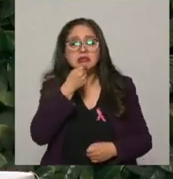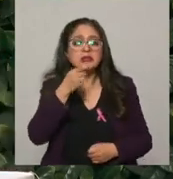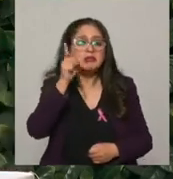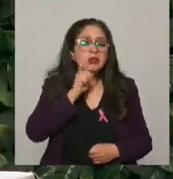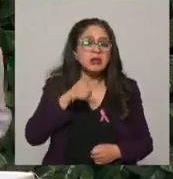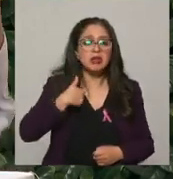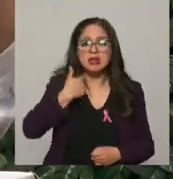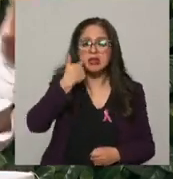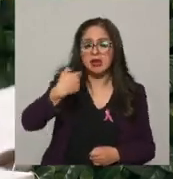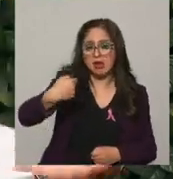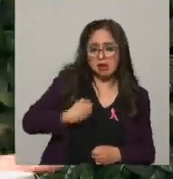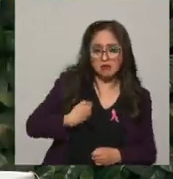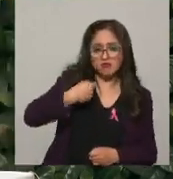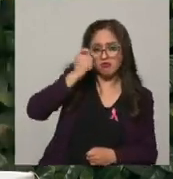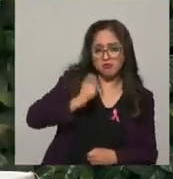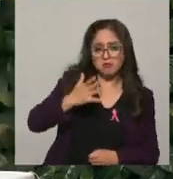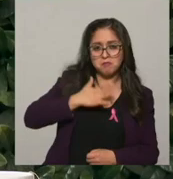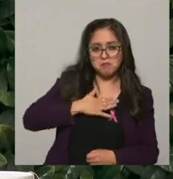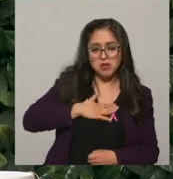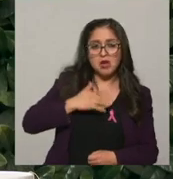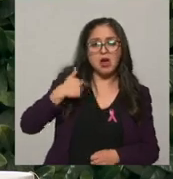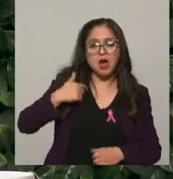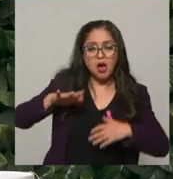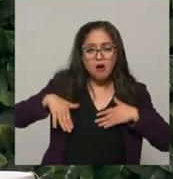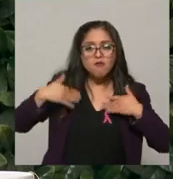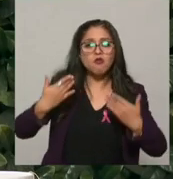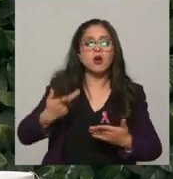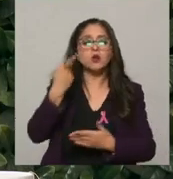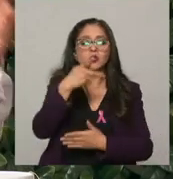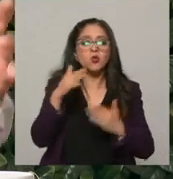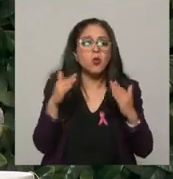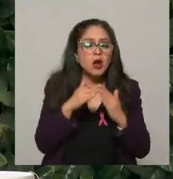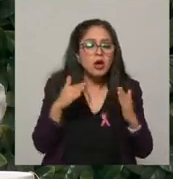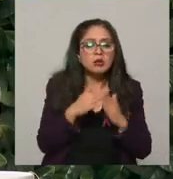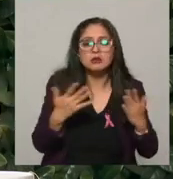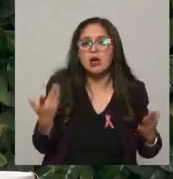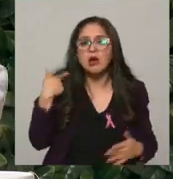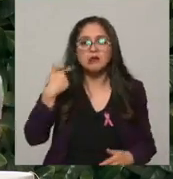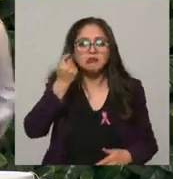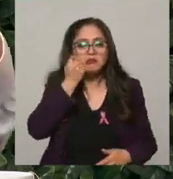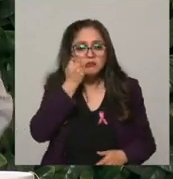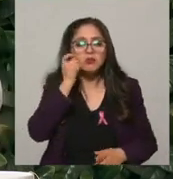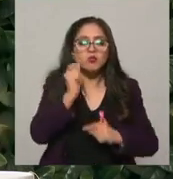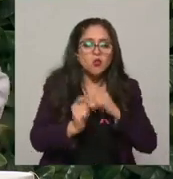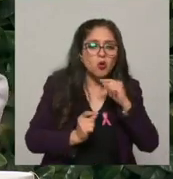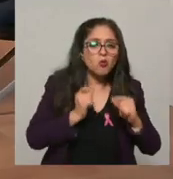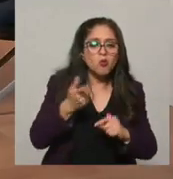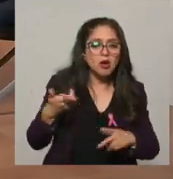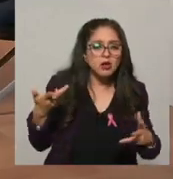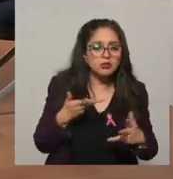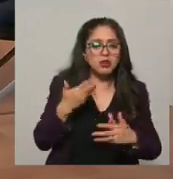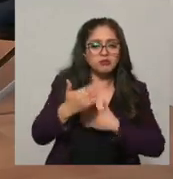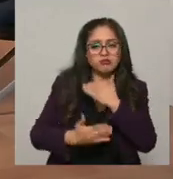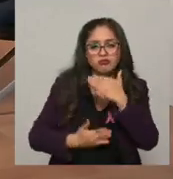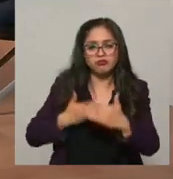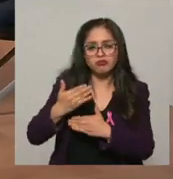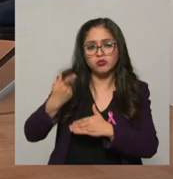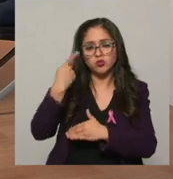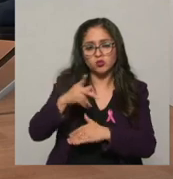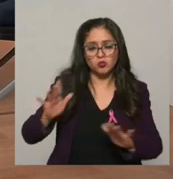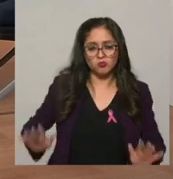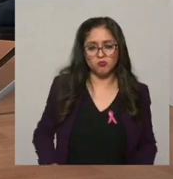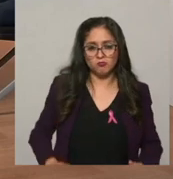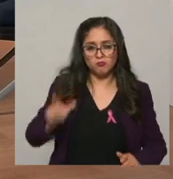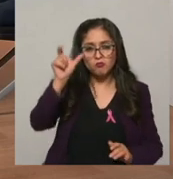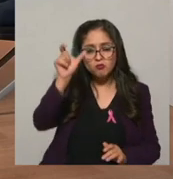adoptar una identidad diversa, tiene que salir de su casa para poder desarrollar este tipo de